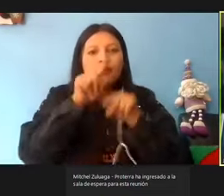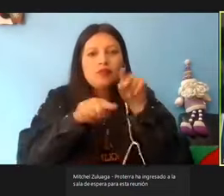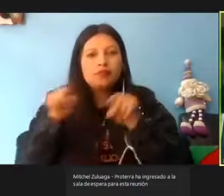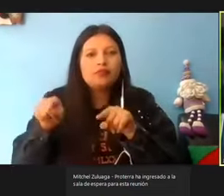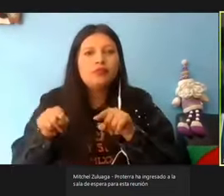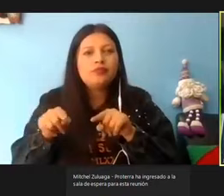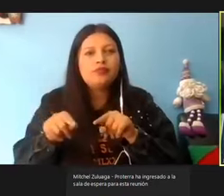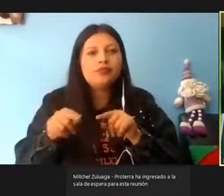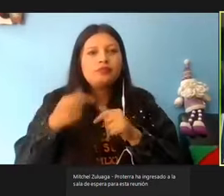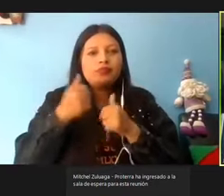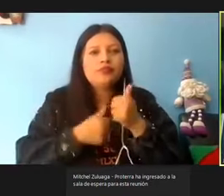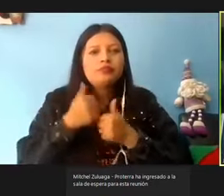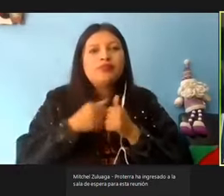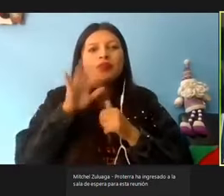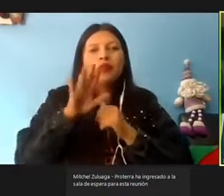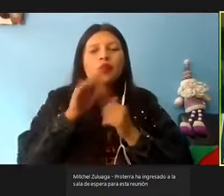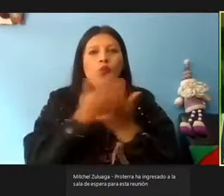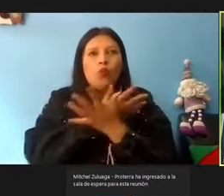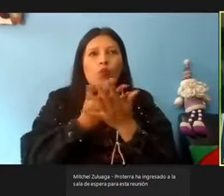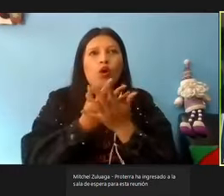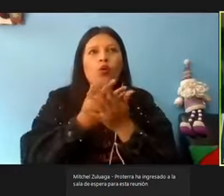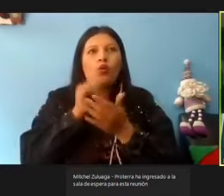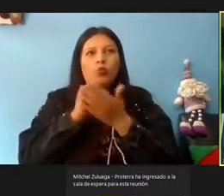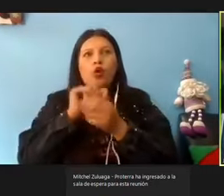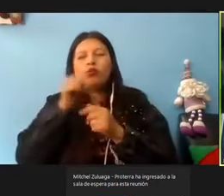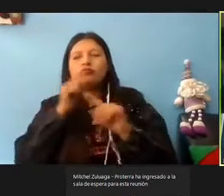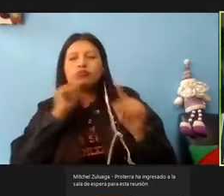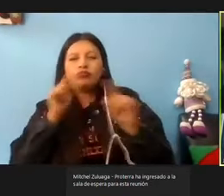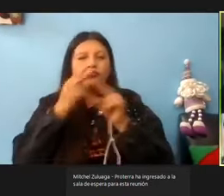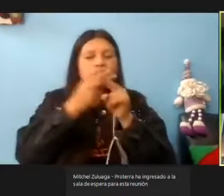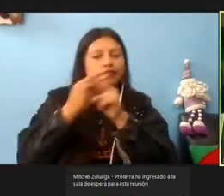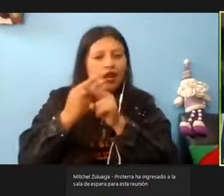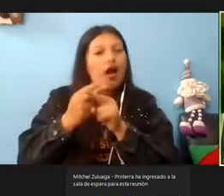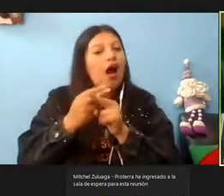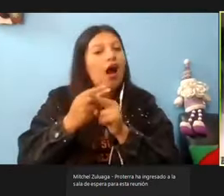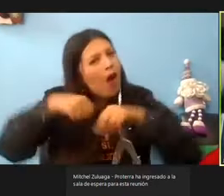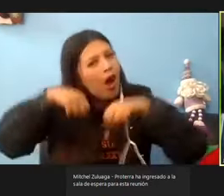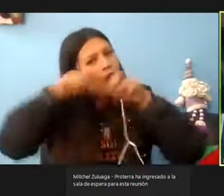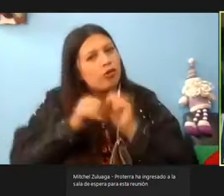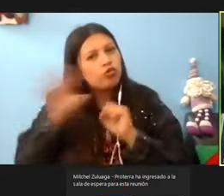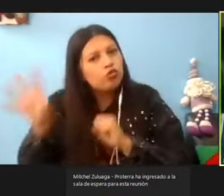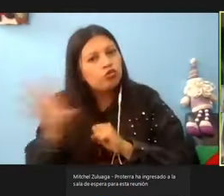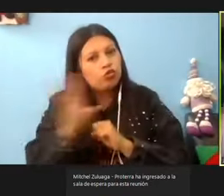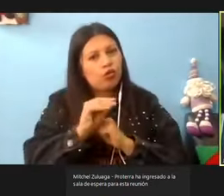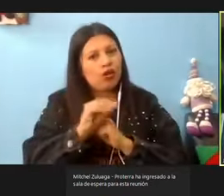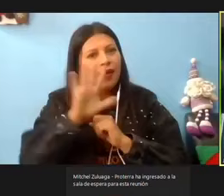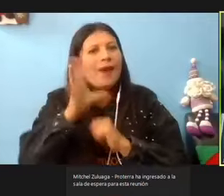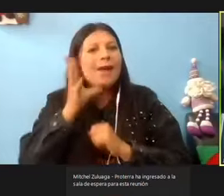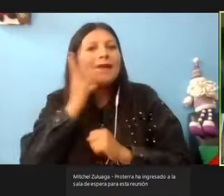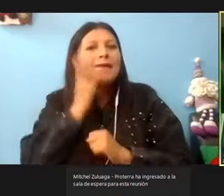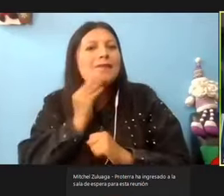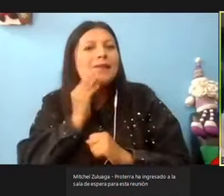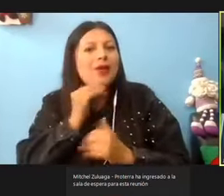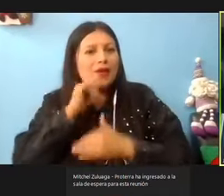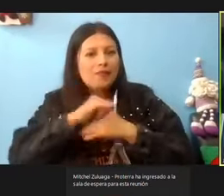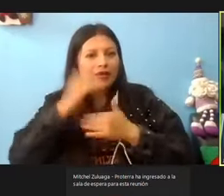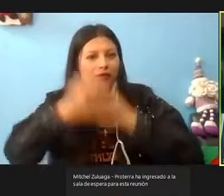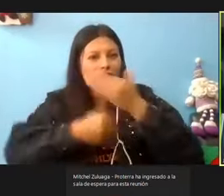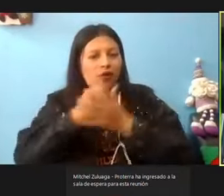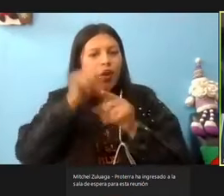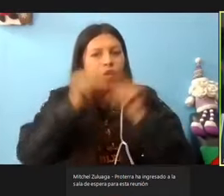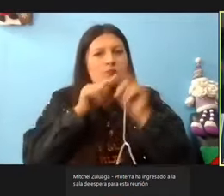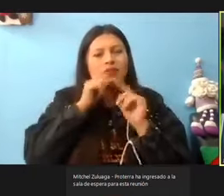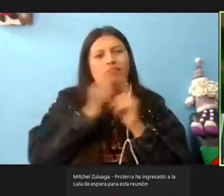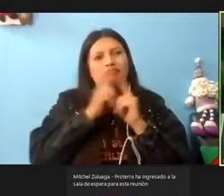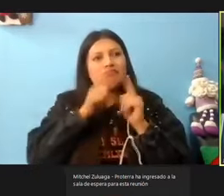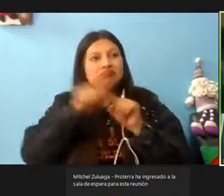de hermanamiento, lo mencionaban otros, que realmente permitan que todas estas experiencias, que en algunos casos están dispersas, que